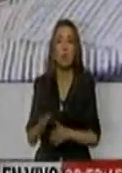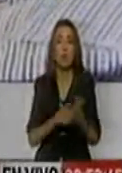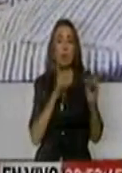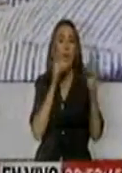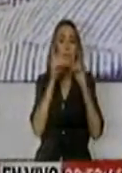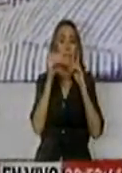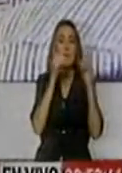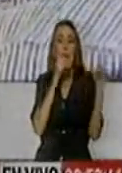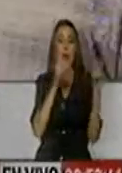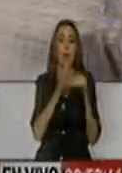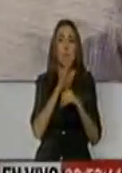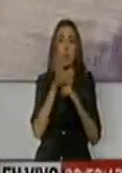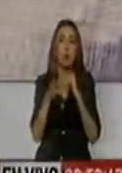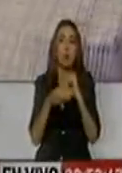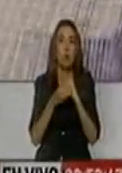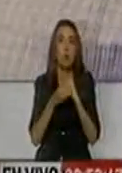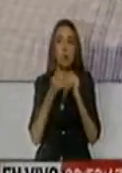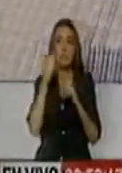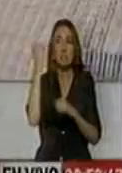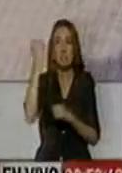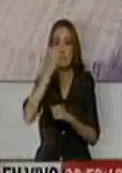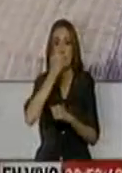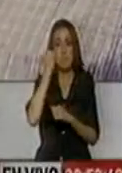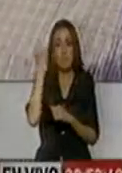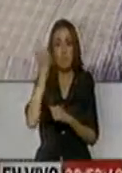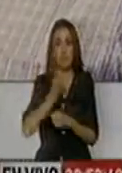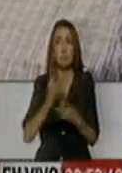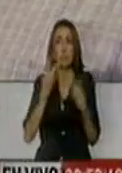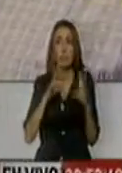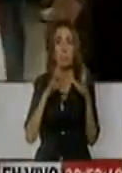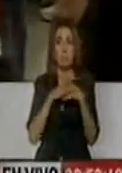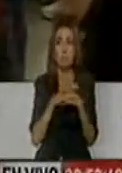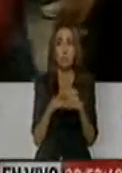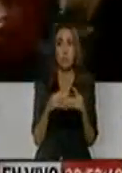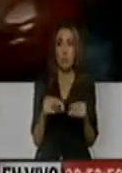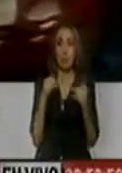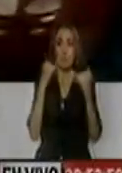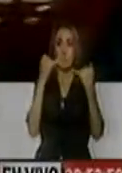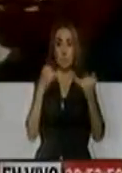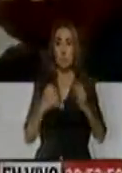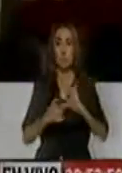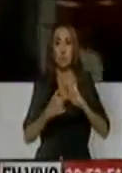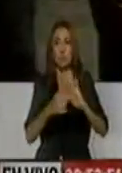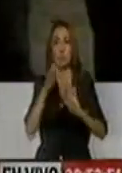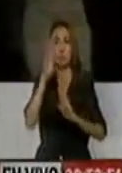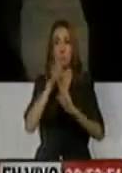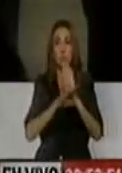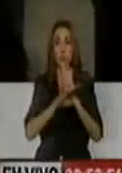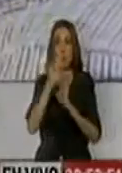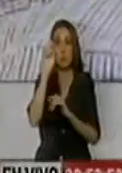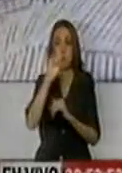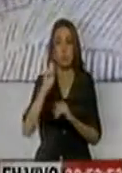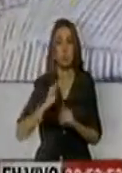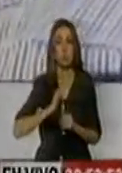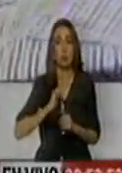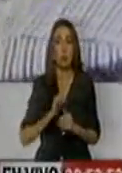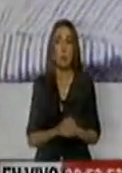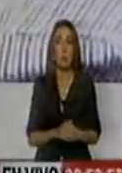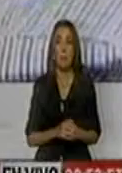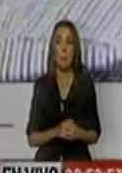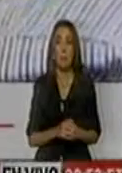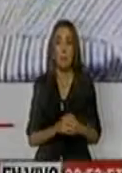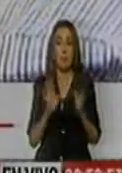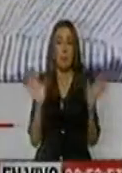diálogo para precautelar sus derechos y solucionar las dificultades que provoca la rebaja de estipendios. Funcionó como